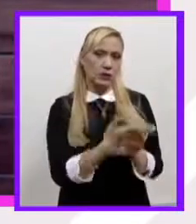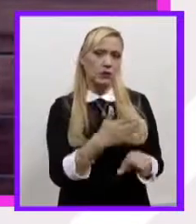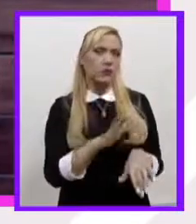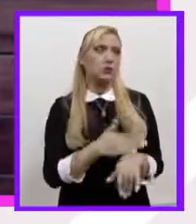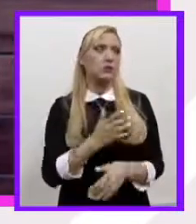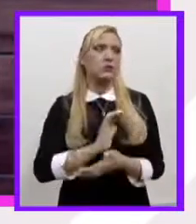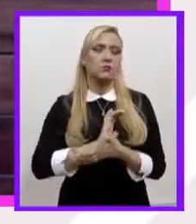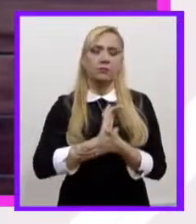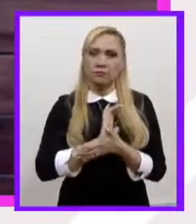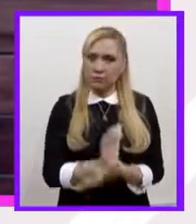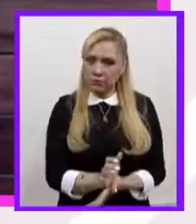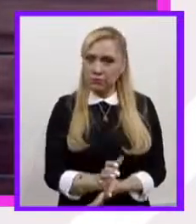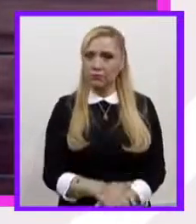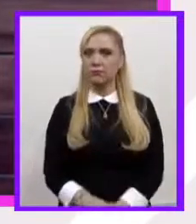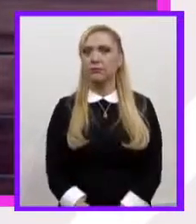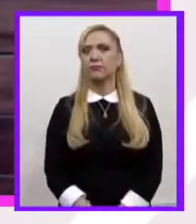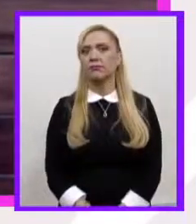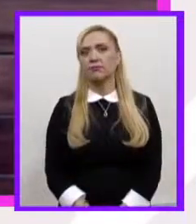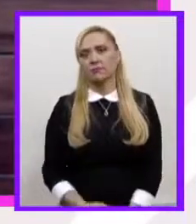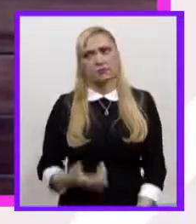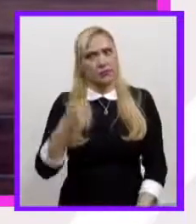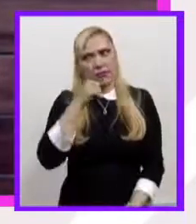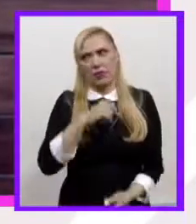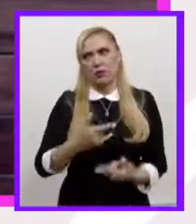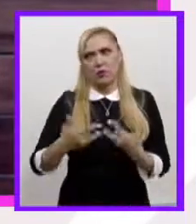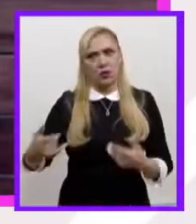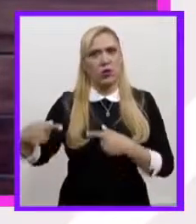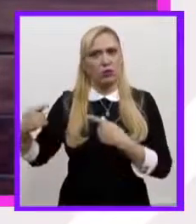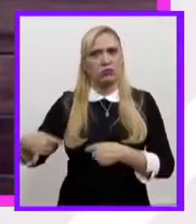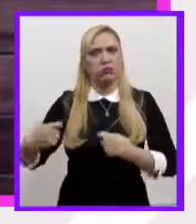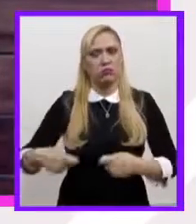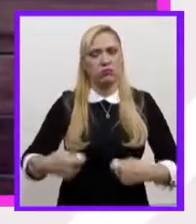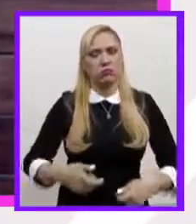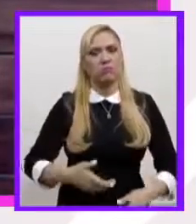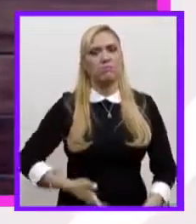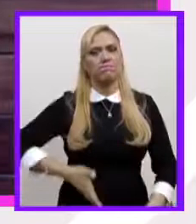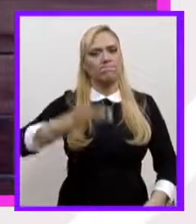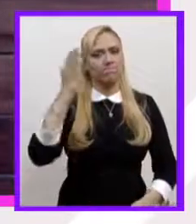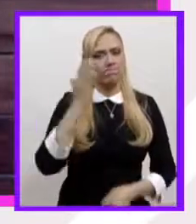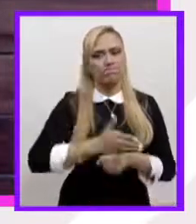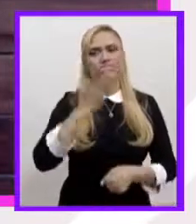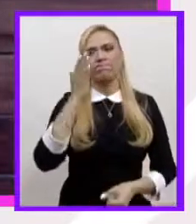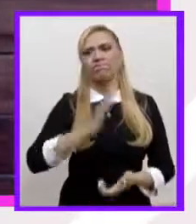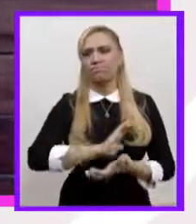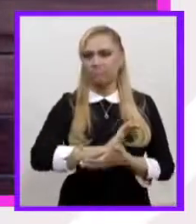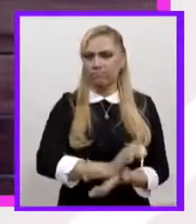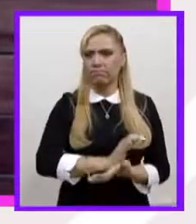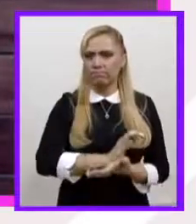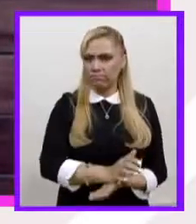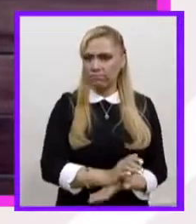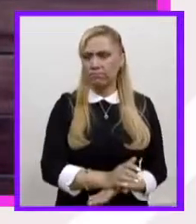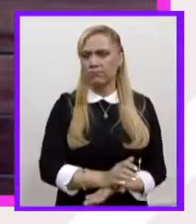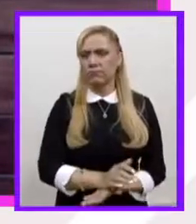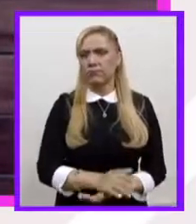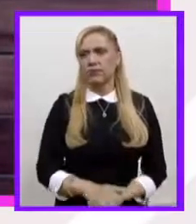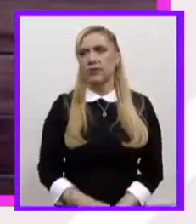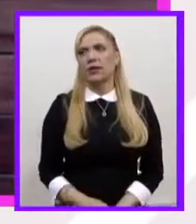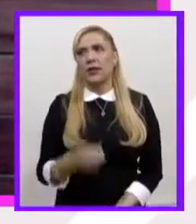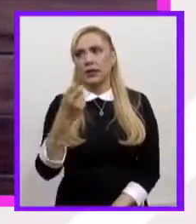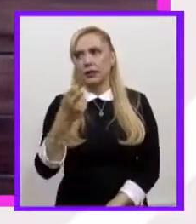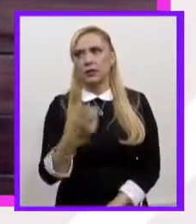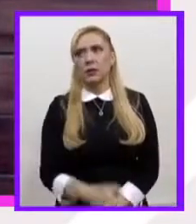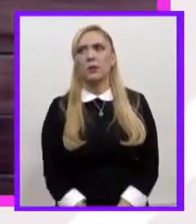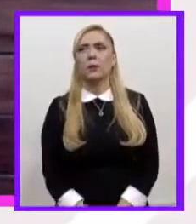una discriminación, de la discriminación histórica de las mujeres, para sancionar las discriminaciones, ¿no? En su amplio sentido.